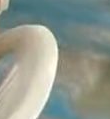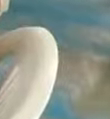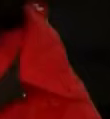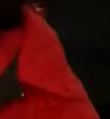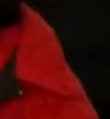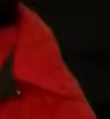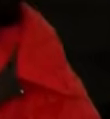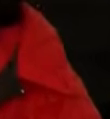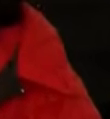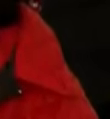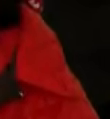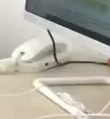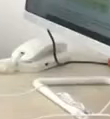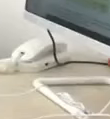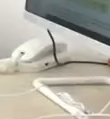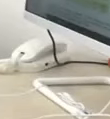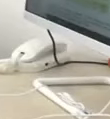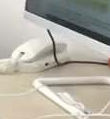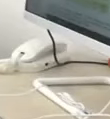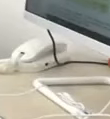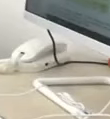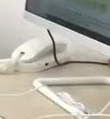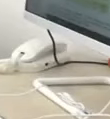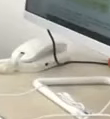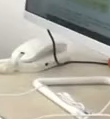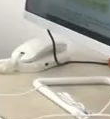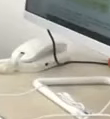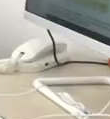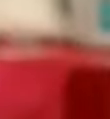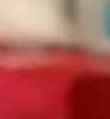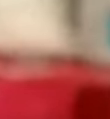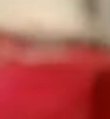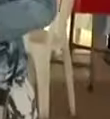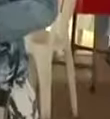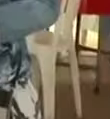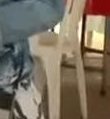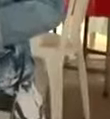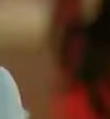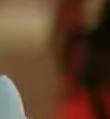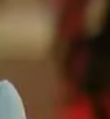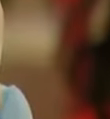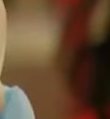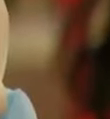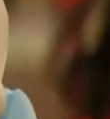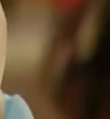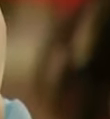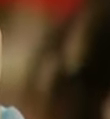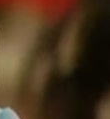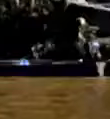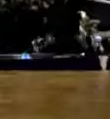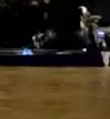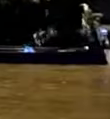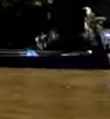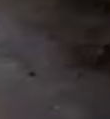y la mortalidad de un virus. Acá lo principal es vacunarse. Una inyección de esperanza